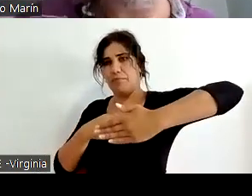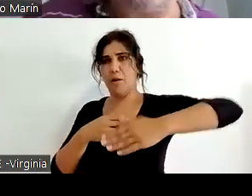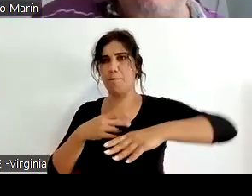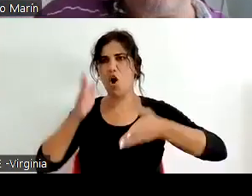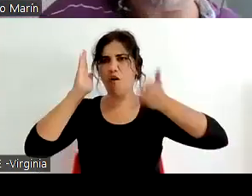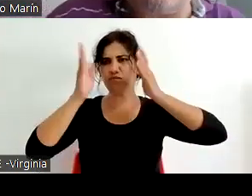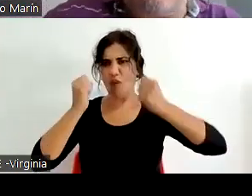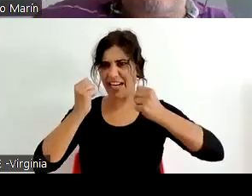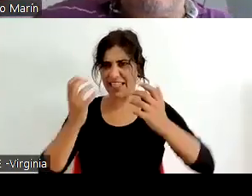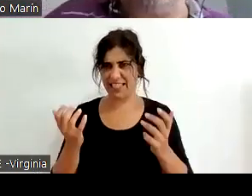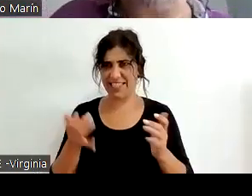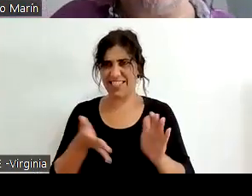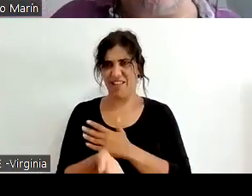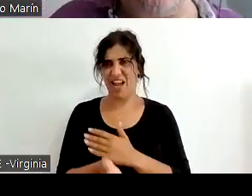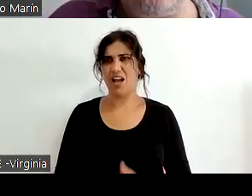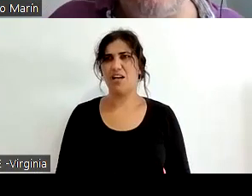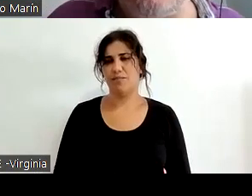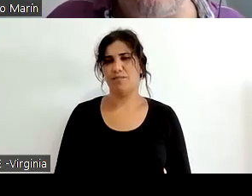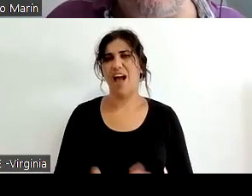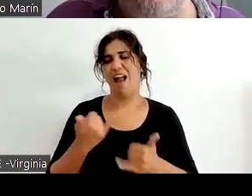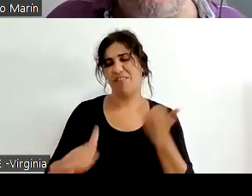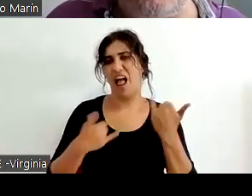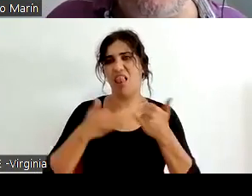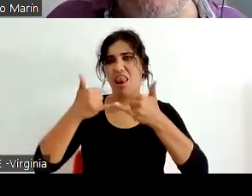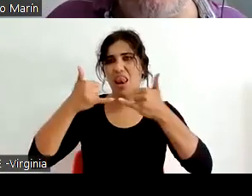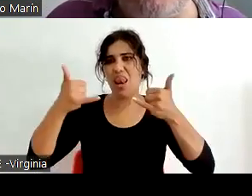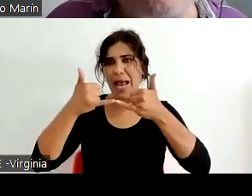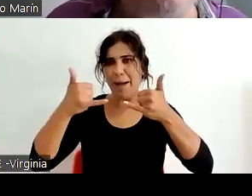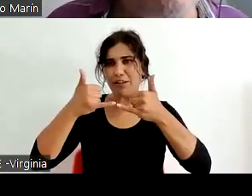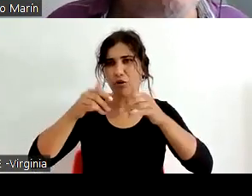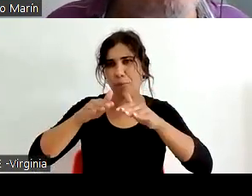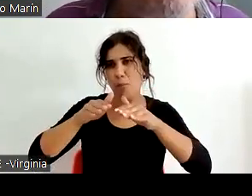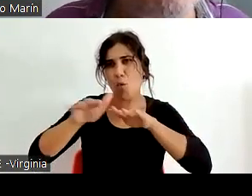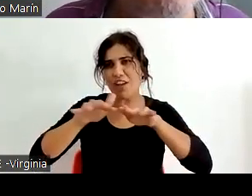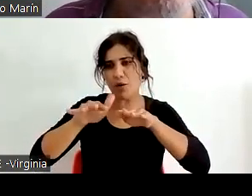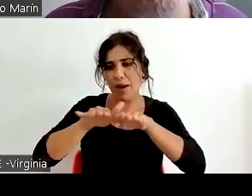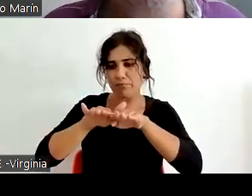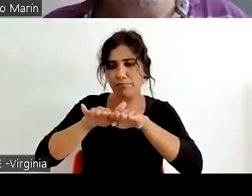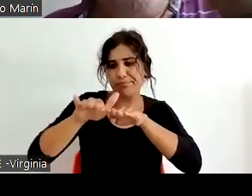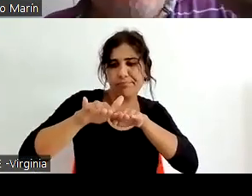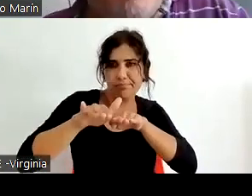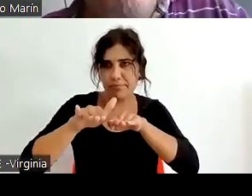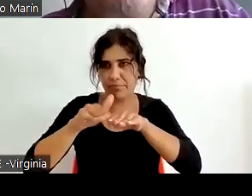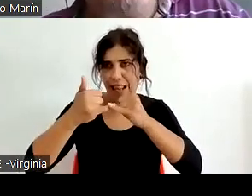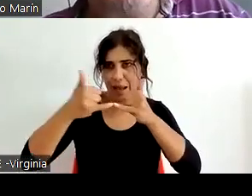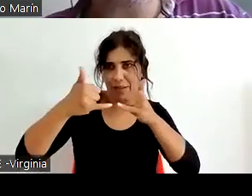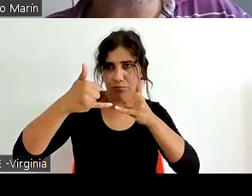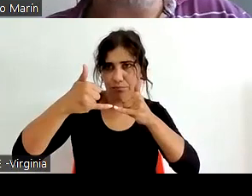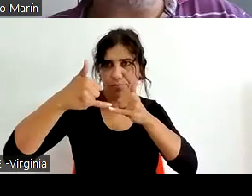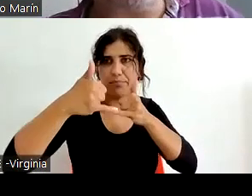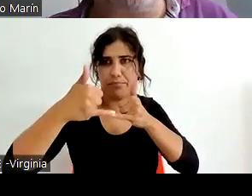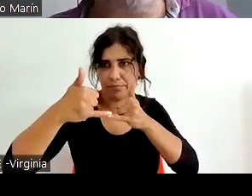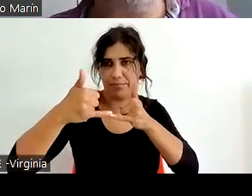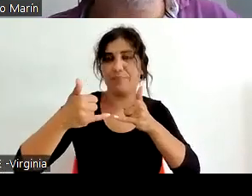brusco, de forma que esto queda como, o sea, el ligamento queda como distendido. Esto que veis aquí queda como distendido. Pues además de ese